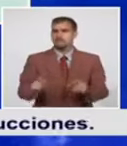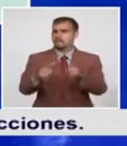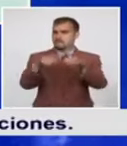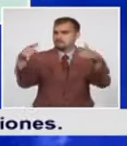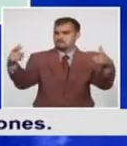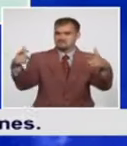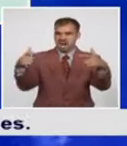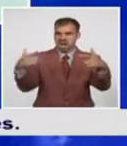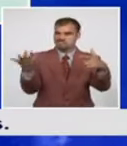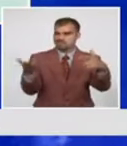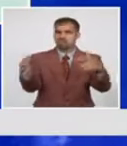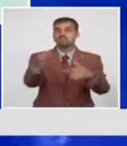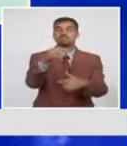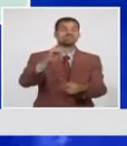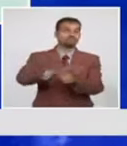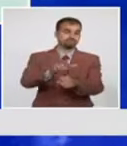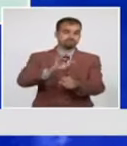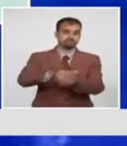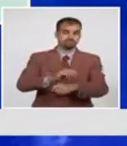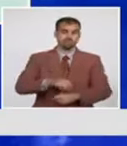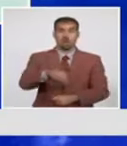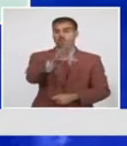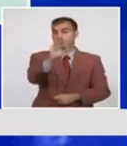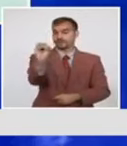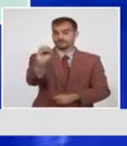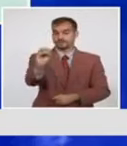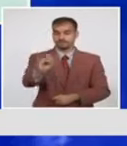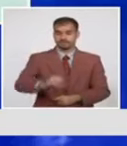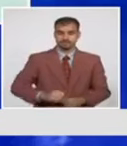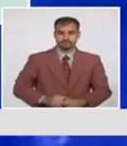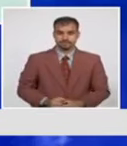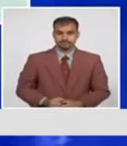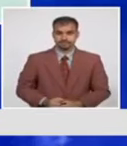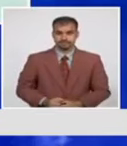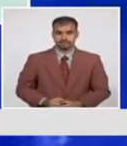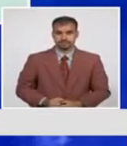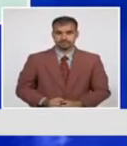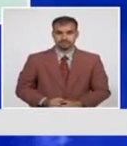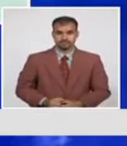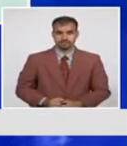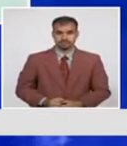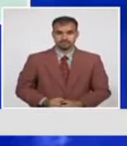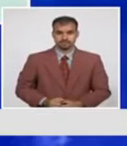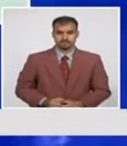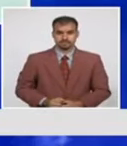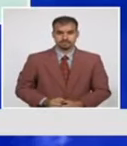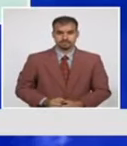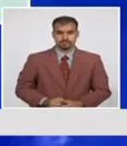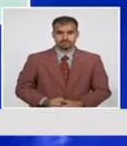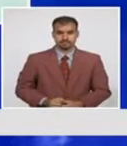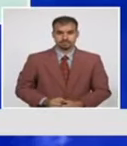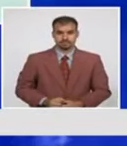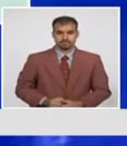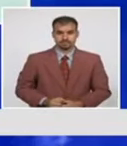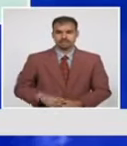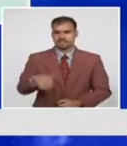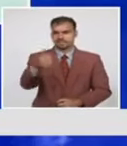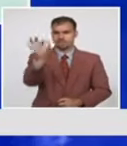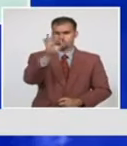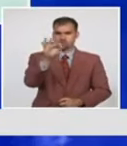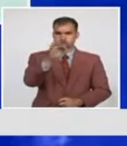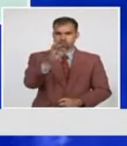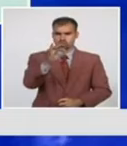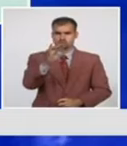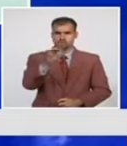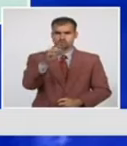en Arroyo Naranjo, 80 casos autóctonos, 10 de octubre 59. Centro Habana y Boyeros con 56